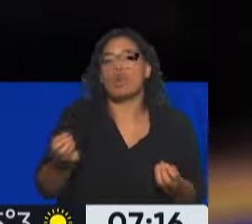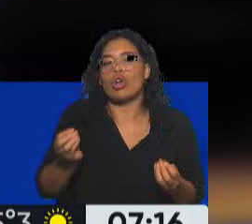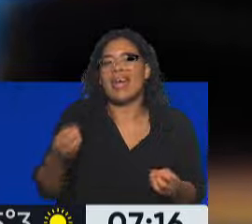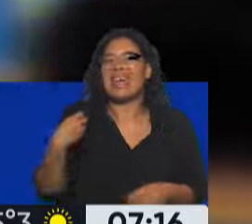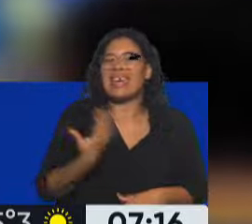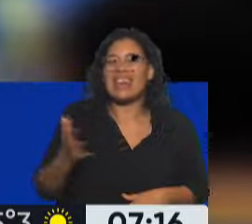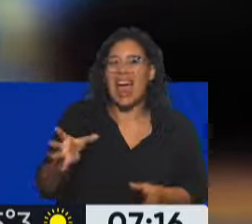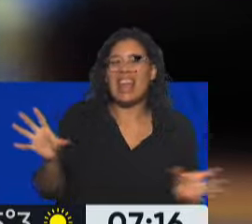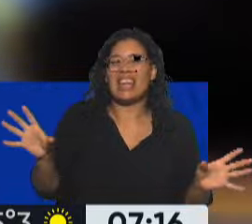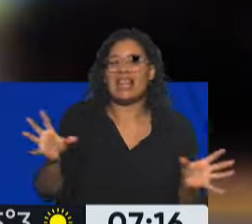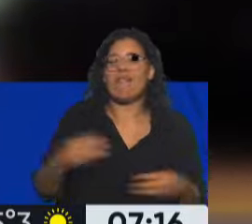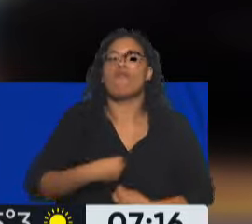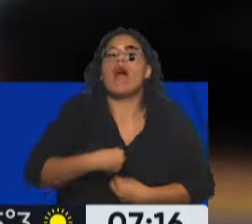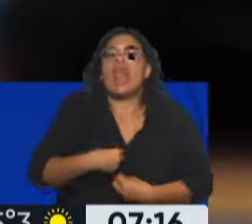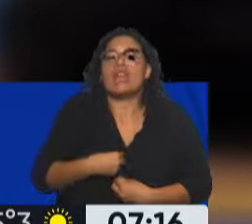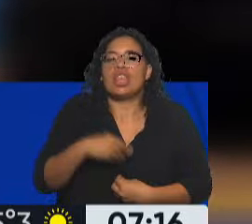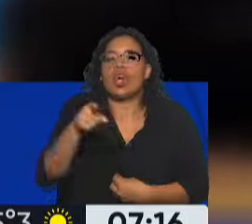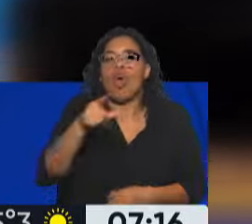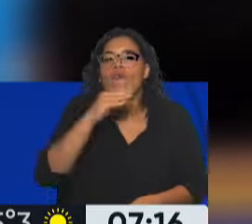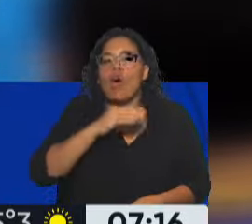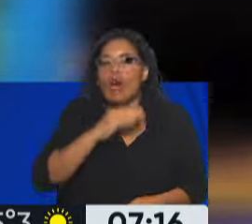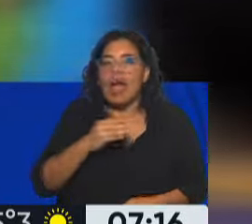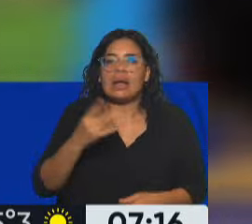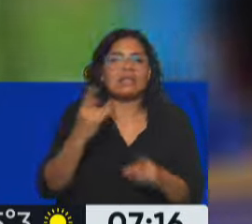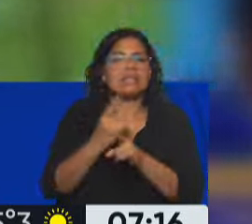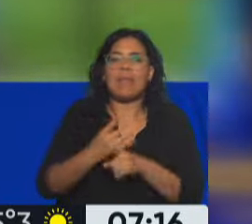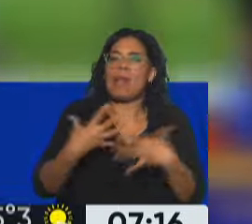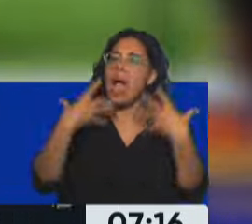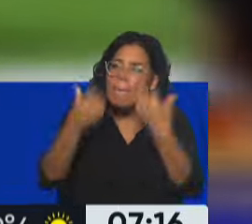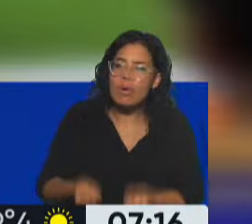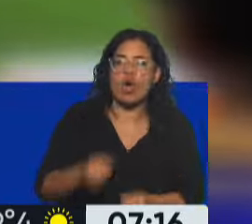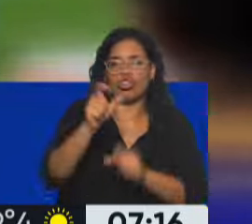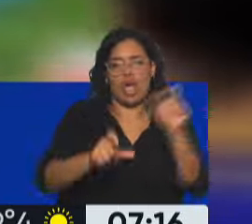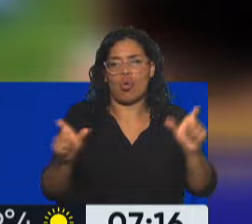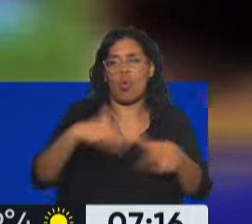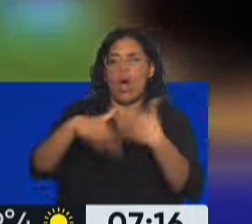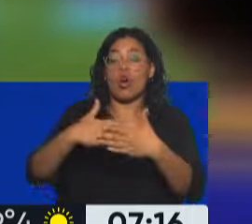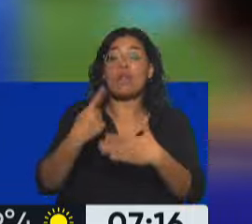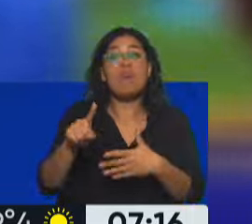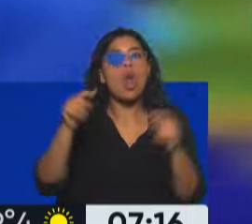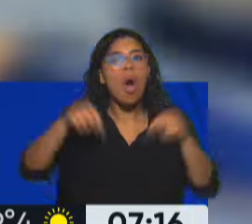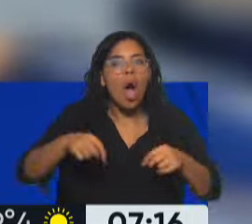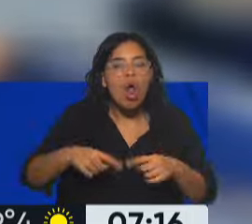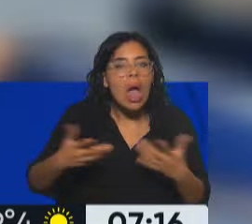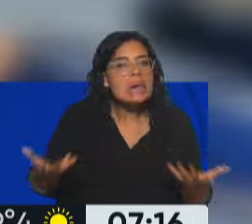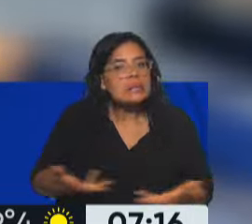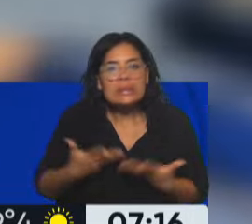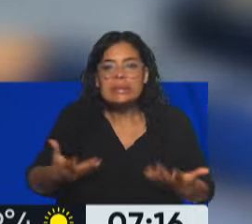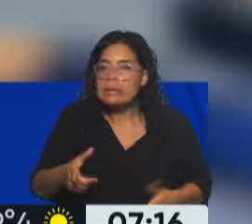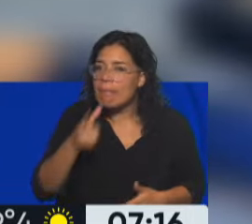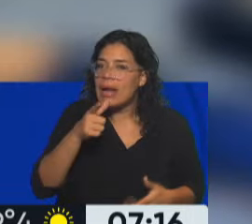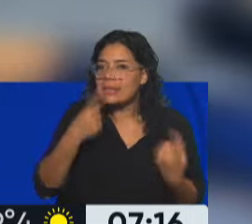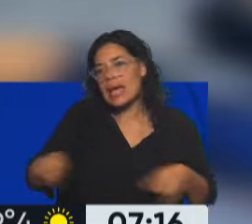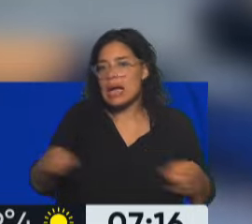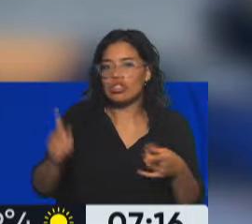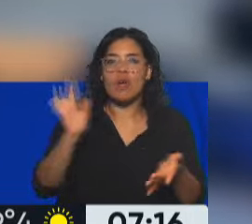es una realidad hasta las últimas consecuencias. Acá se la está agarrando con un plantel que tiene la carga negativa de lo que mencionamos. Me da la sensación que en el